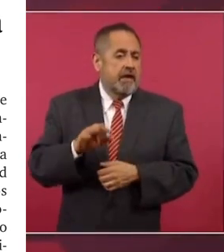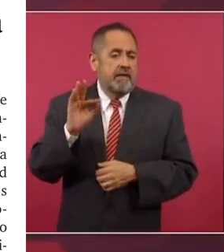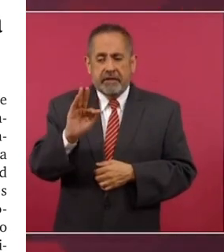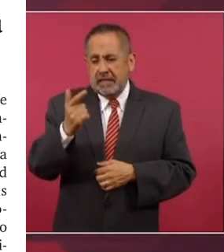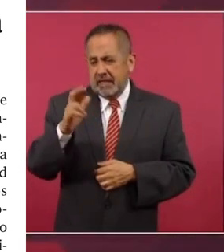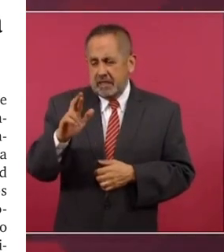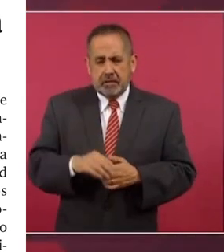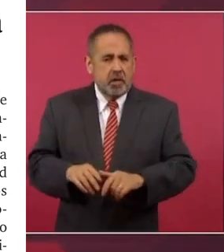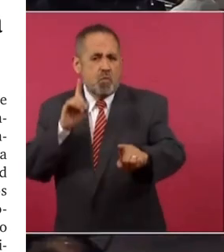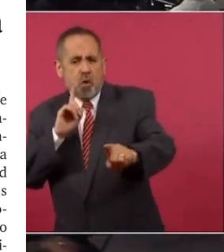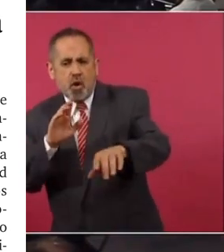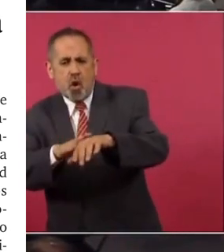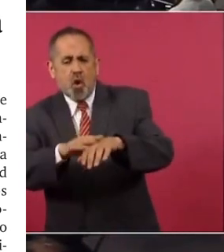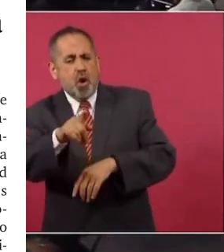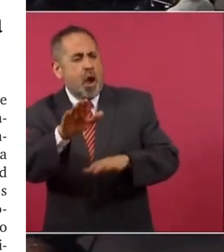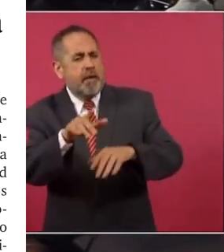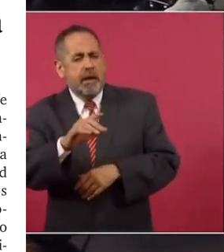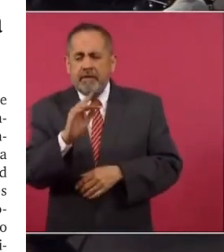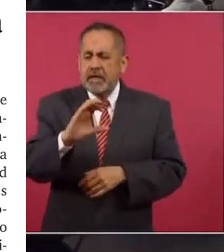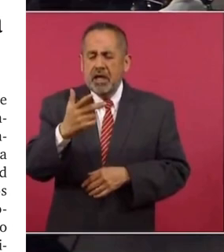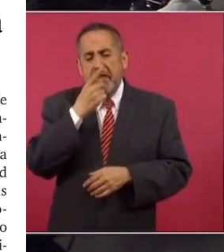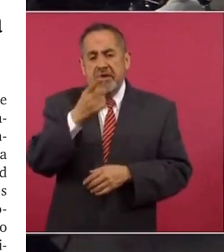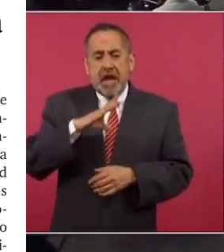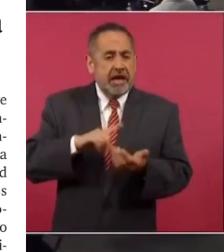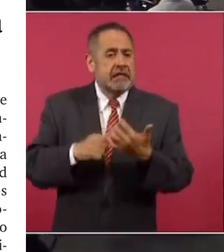fiscalía general de la república en algún momento